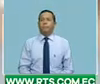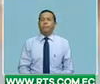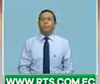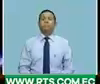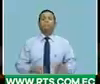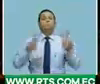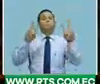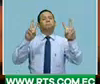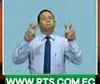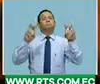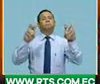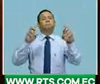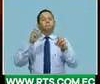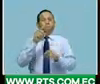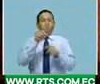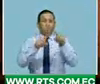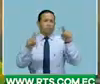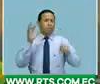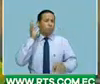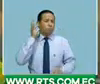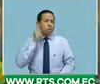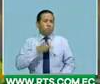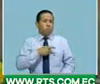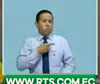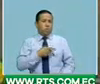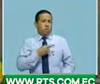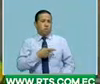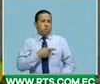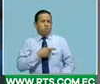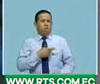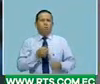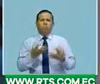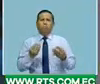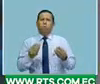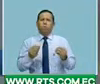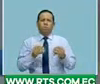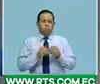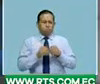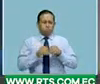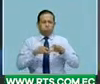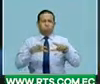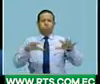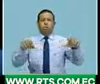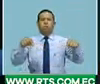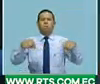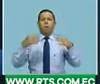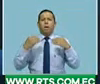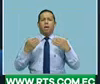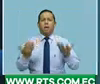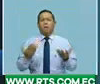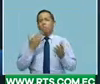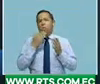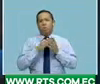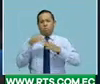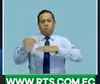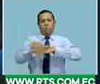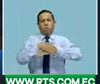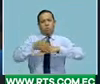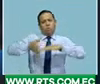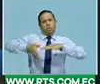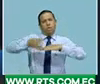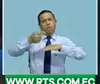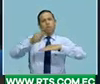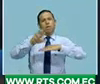El trabajo sexual se está tomando más espacios en Guayaquil. En la esquina de García Vilén y